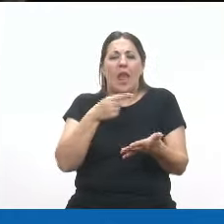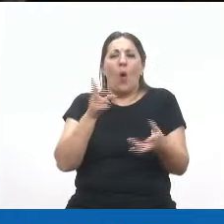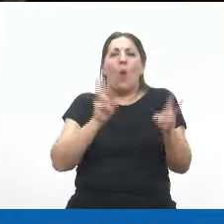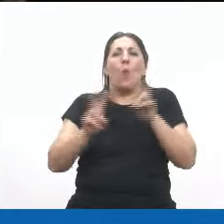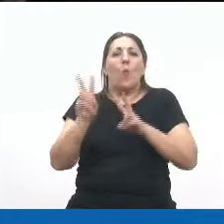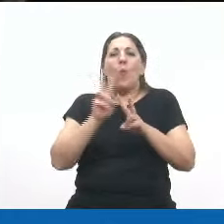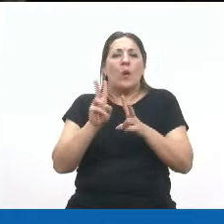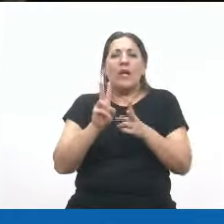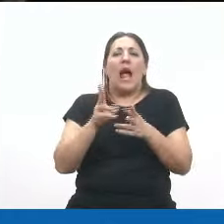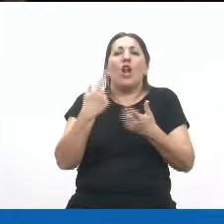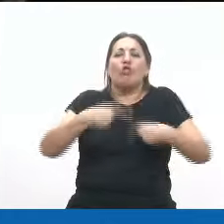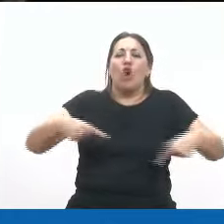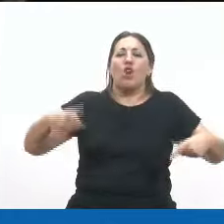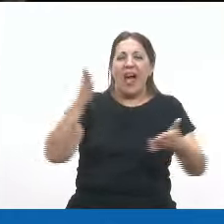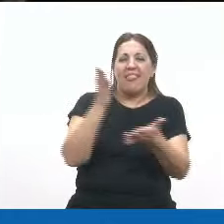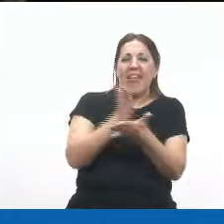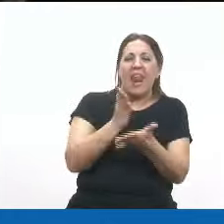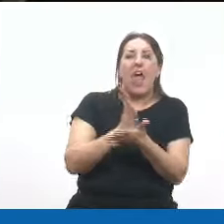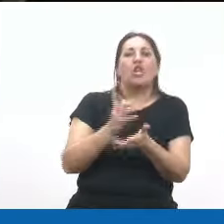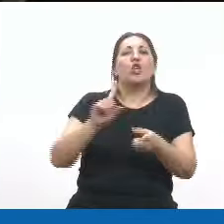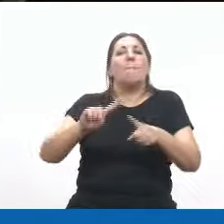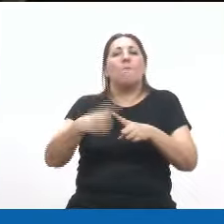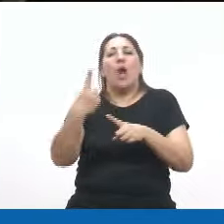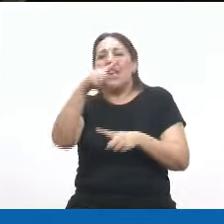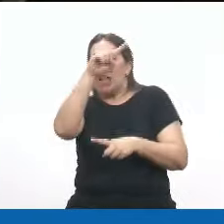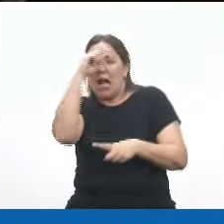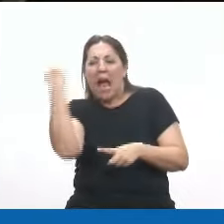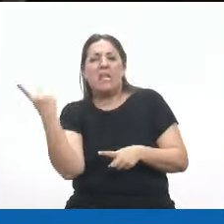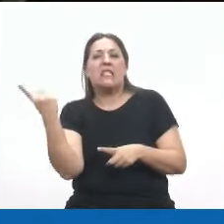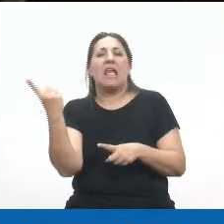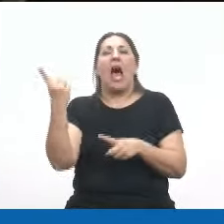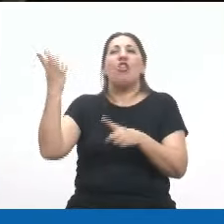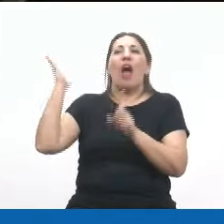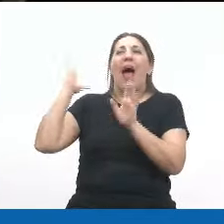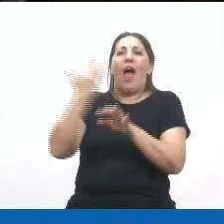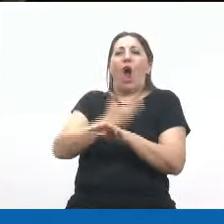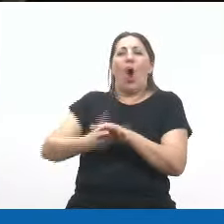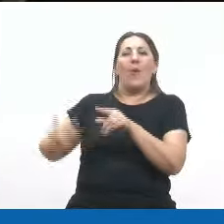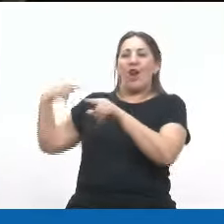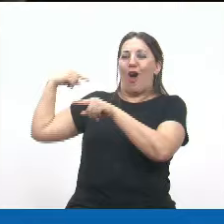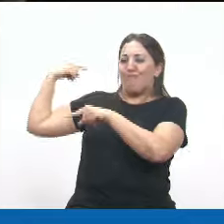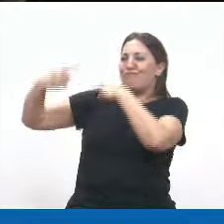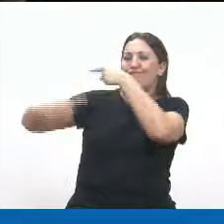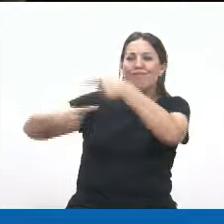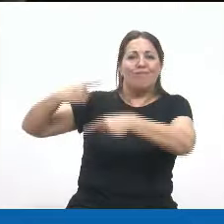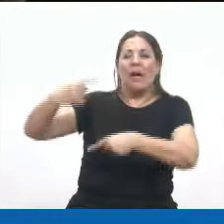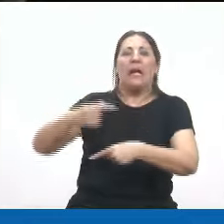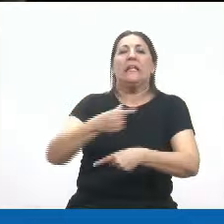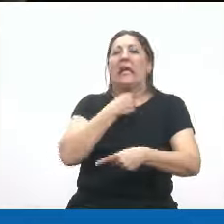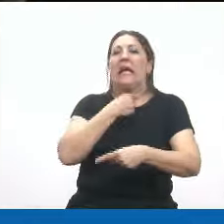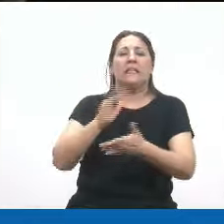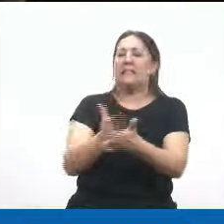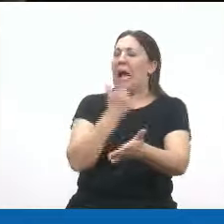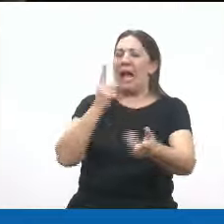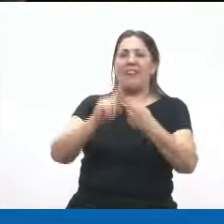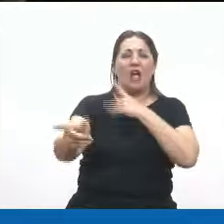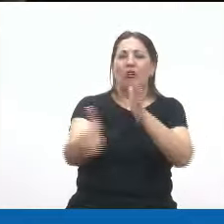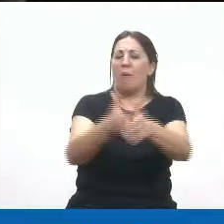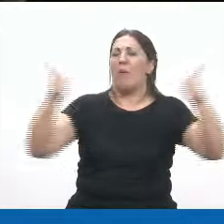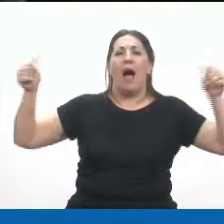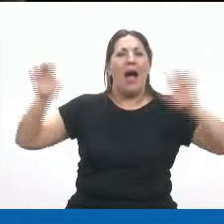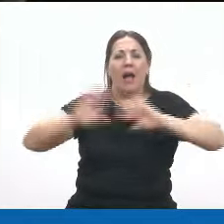que han sido políticas de estado de un gobierno del otro de un zarpazo por un inciso de un artículo como son los fondos